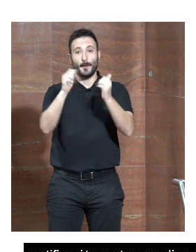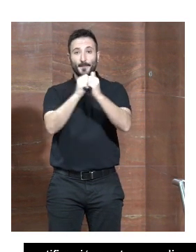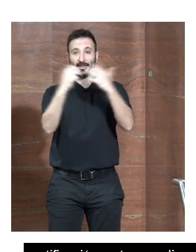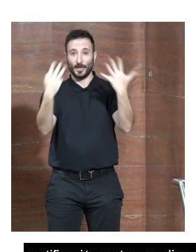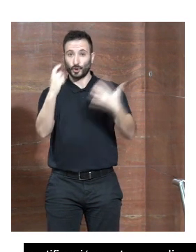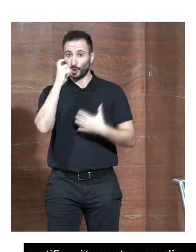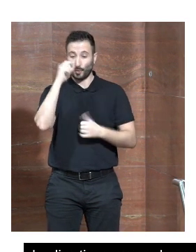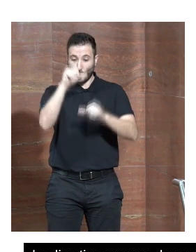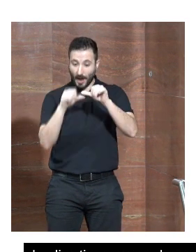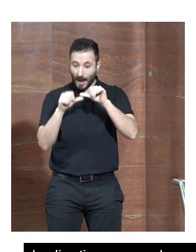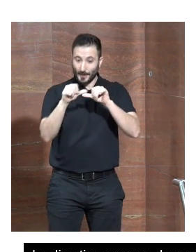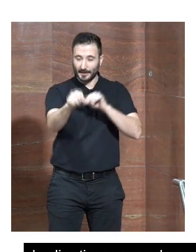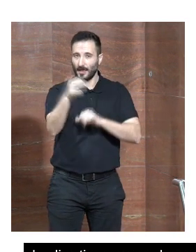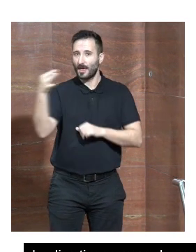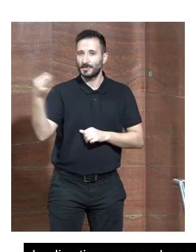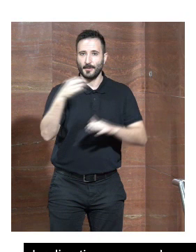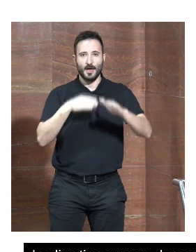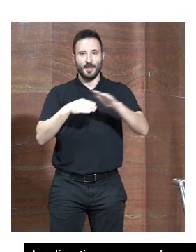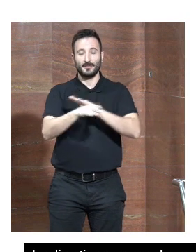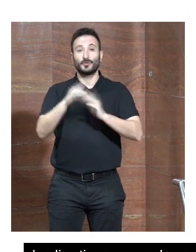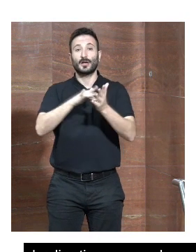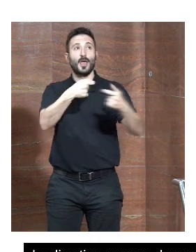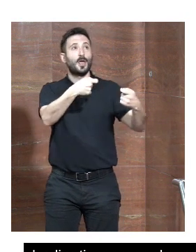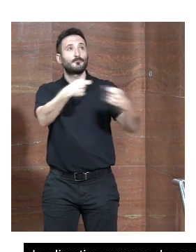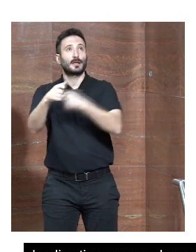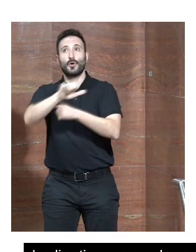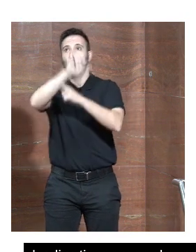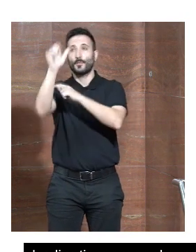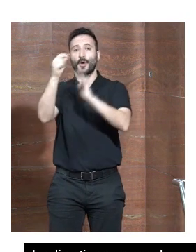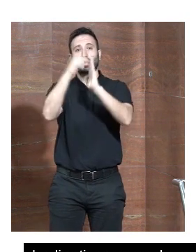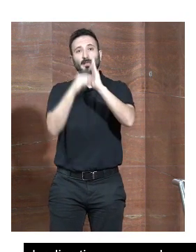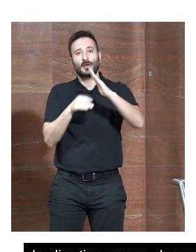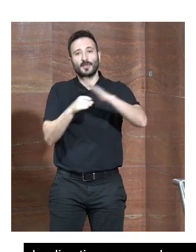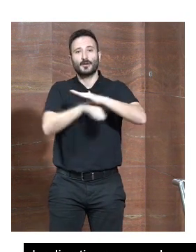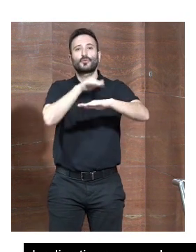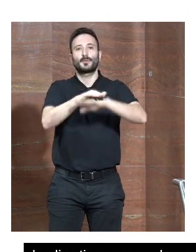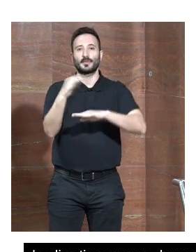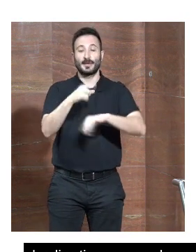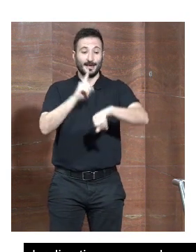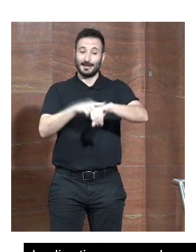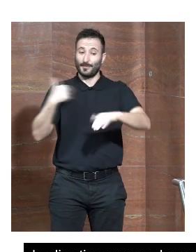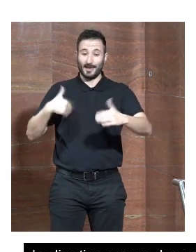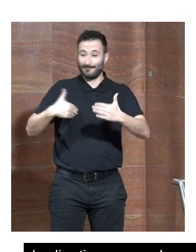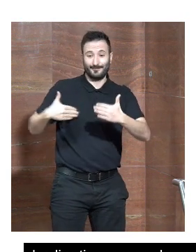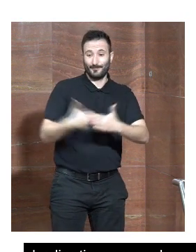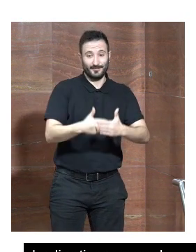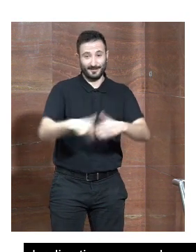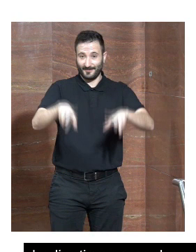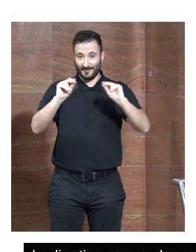todavía, y lo que trata es de unificar el mercado europeo con criterio de accesibilidad. Bueno, estamos fuera de tiempo.